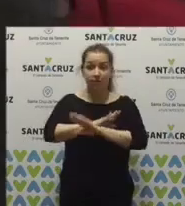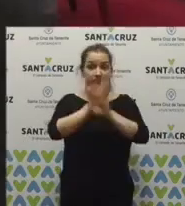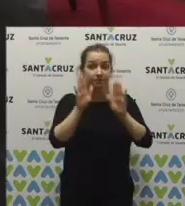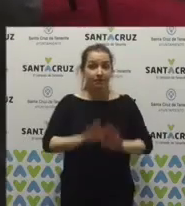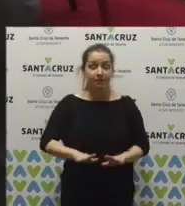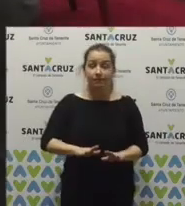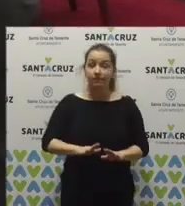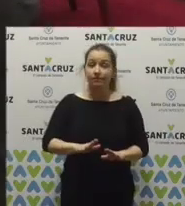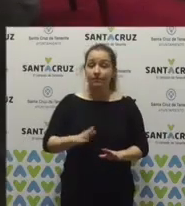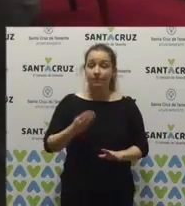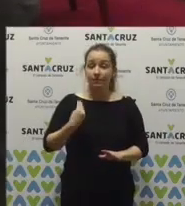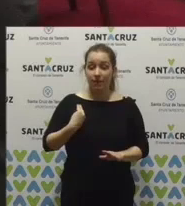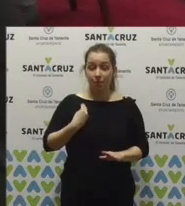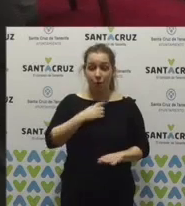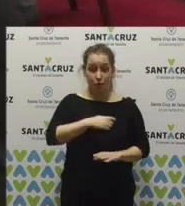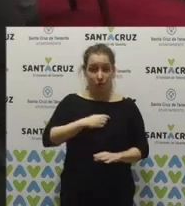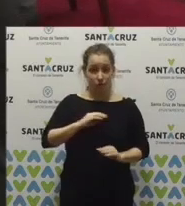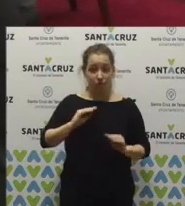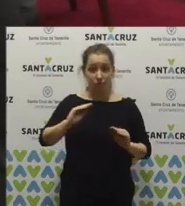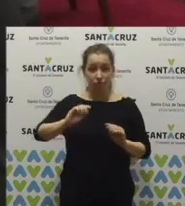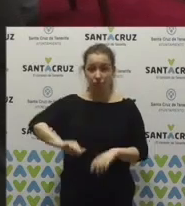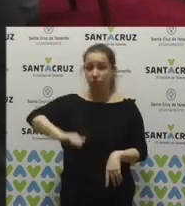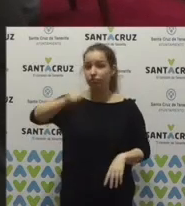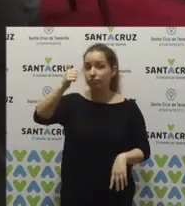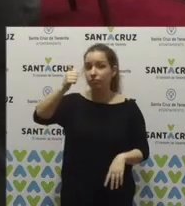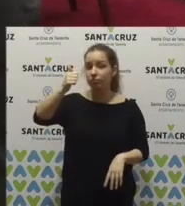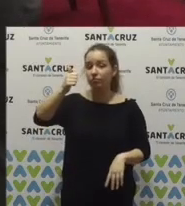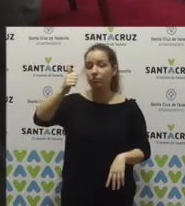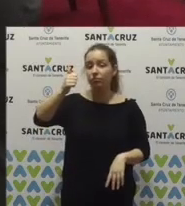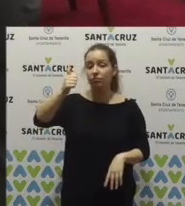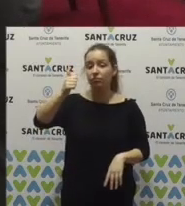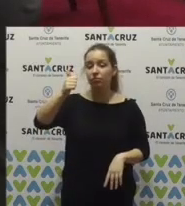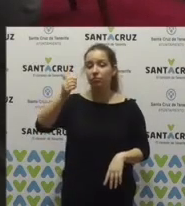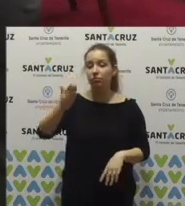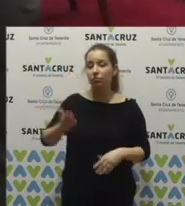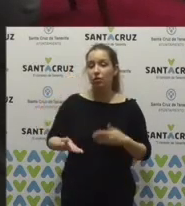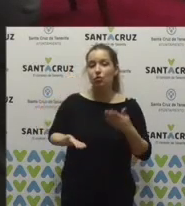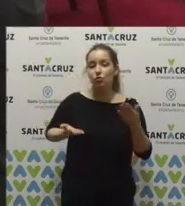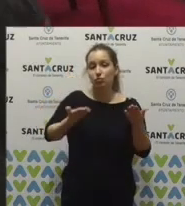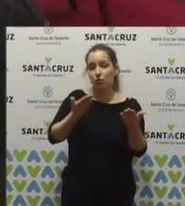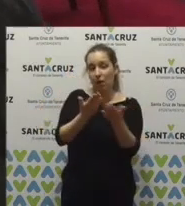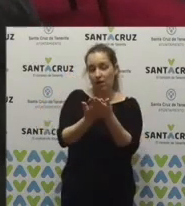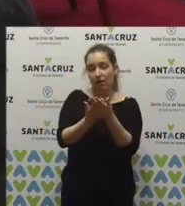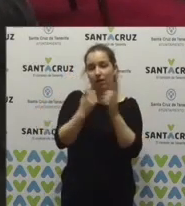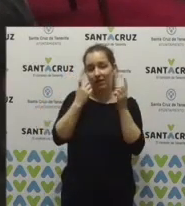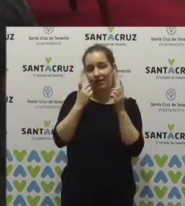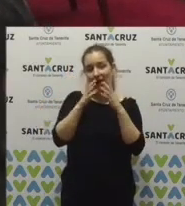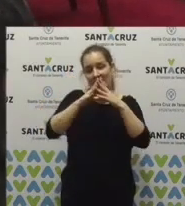resolución felicitándonos todos de poder llegar a ese acuerdo